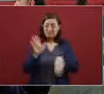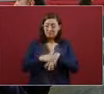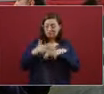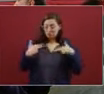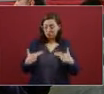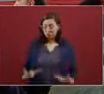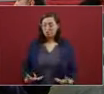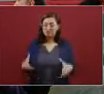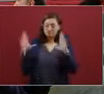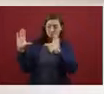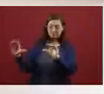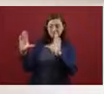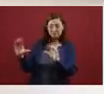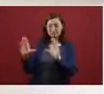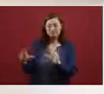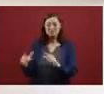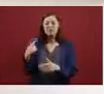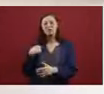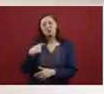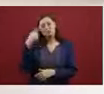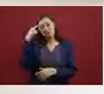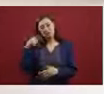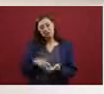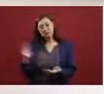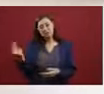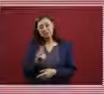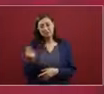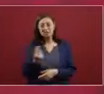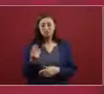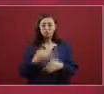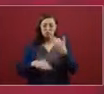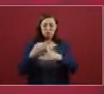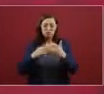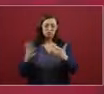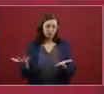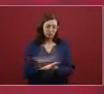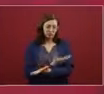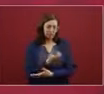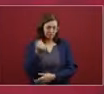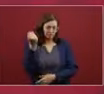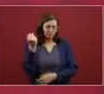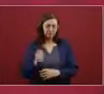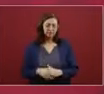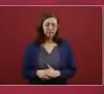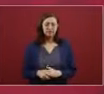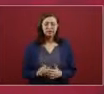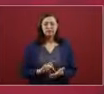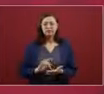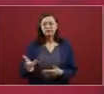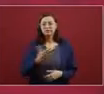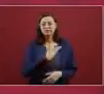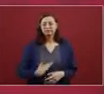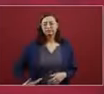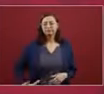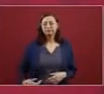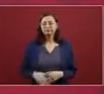porque es necesario y yo creo que todos saldríamos ganando. Gracias, señor presidente. Sí, es lo